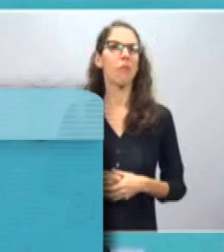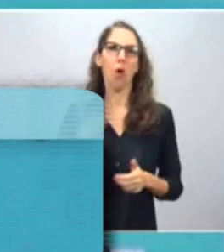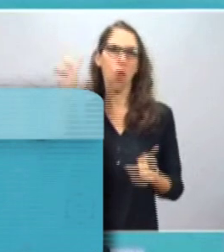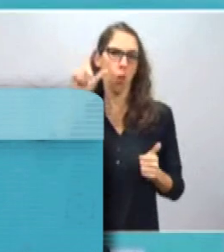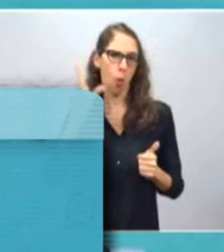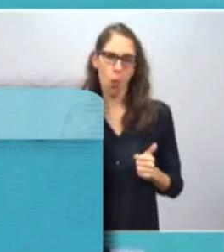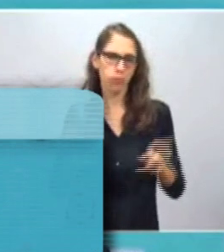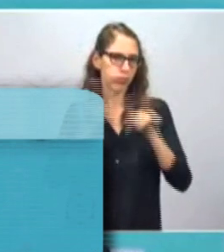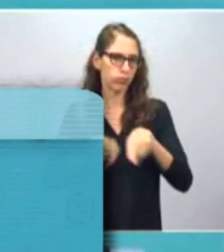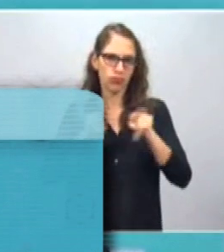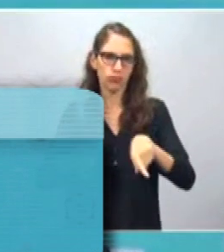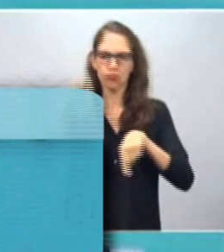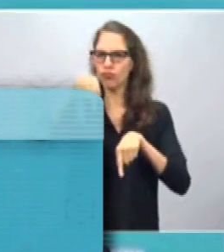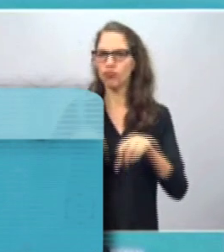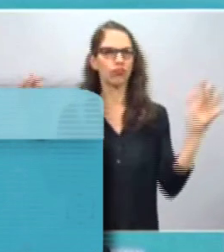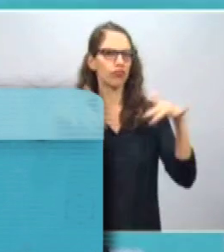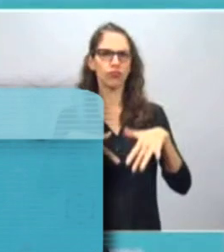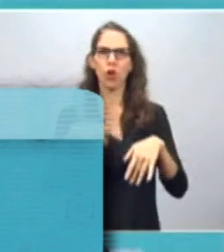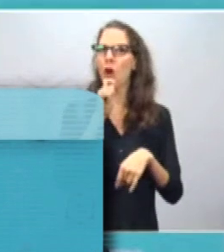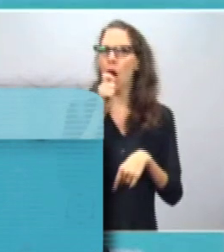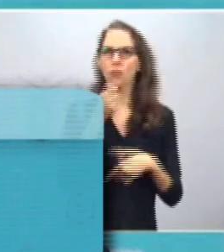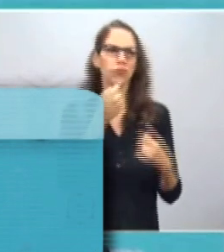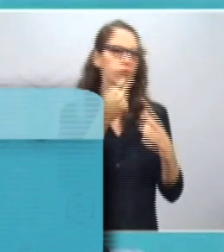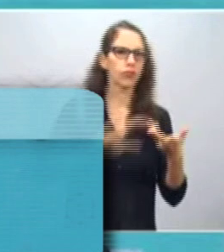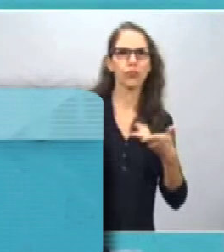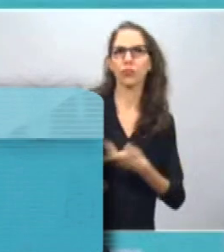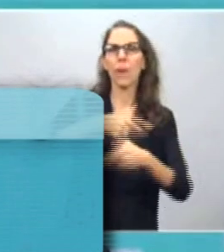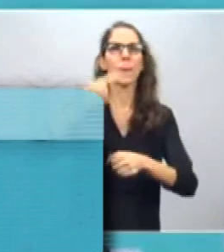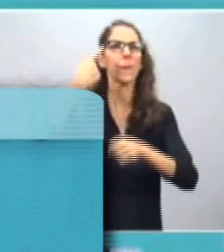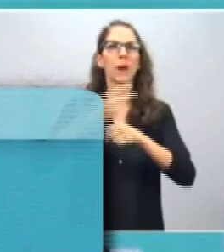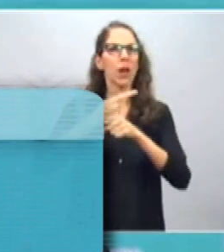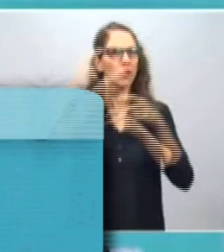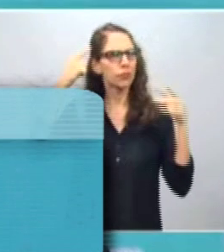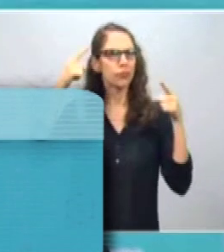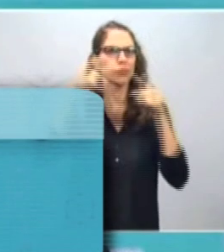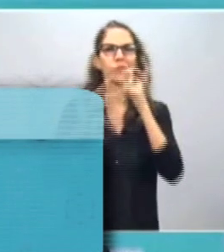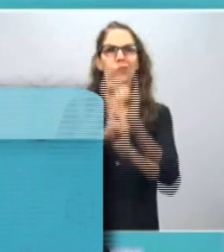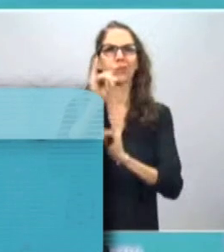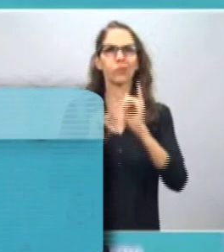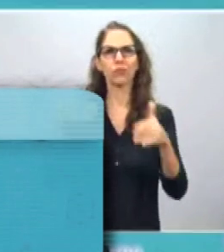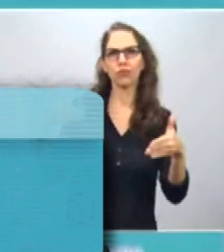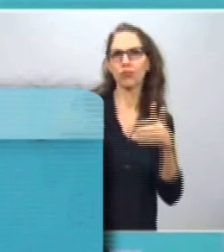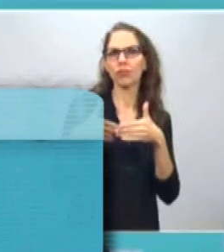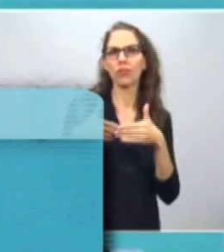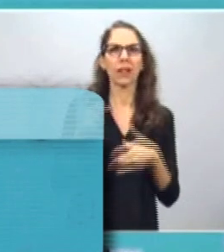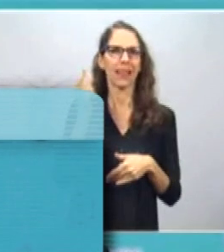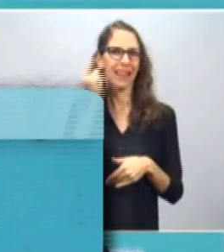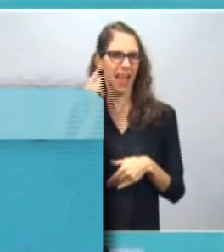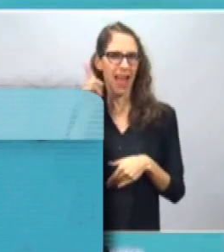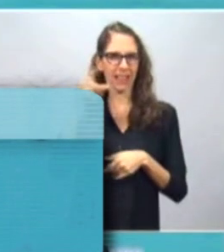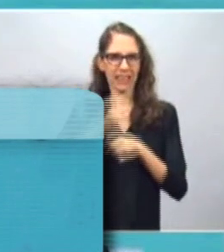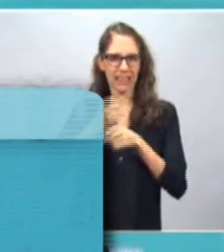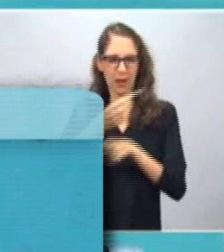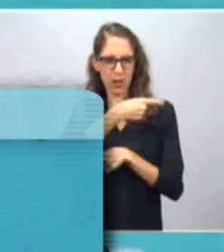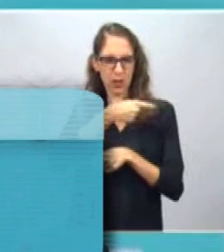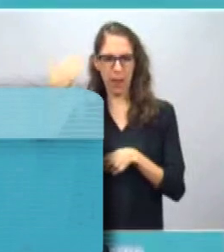esta conferencia de prensa, como venimos haciendo, en primer lugar, repasar un poco cuál ha sido la agenda del gobernador la semana pasada y la